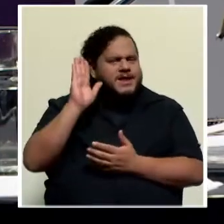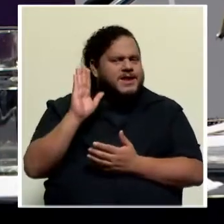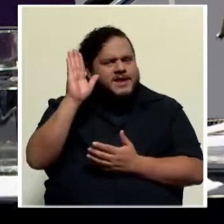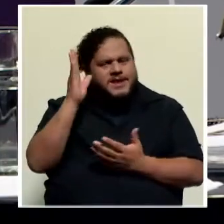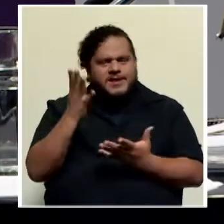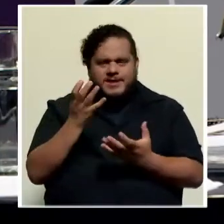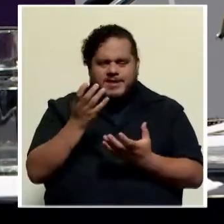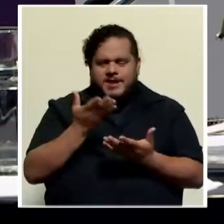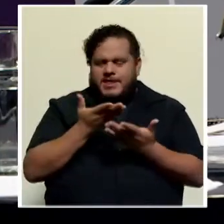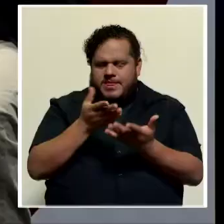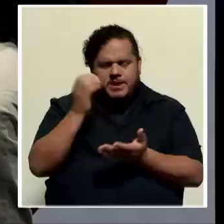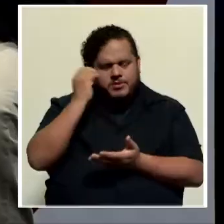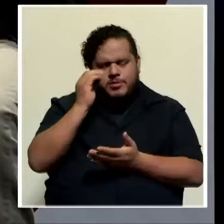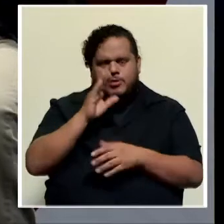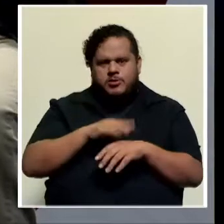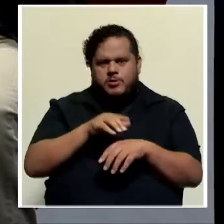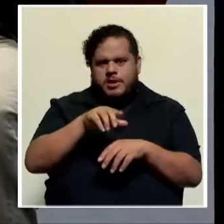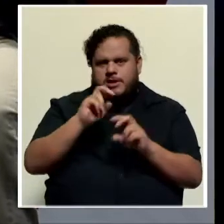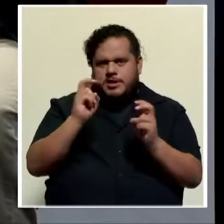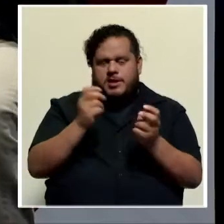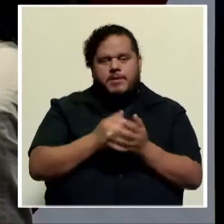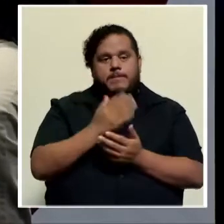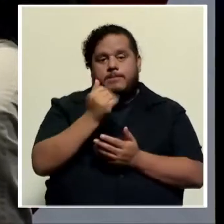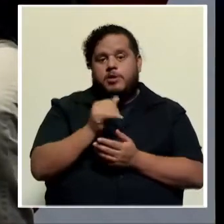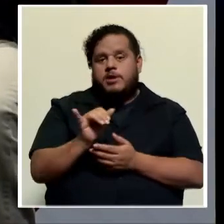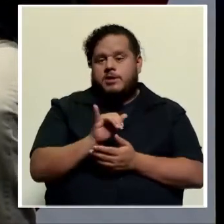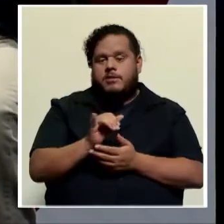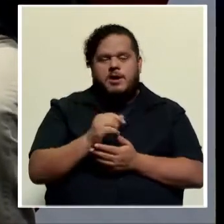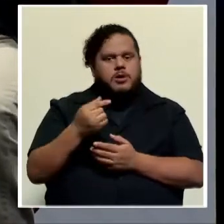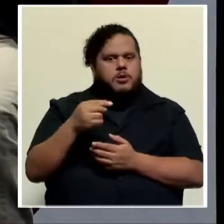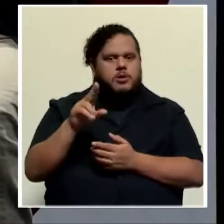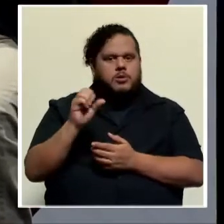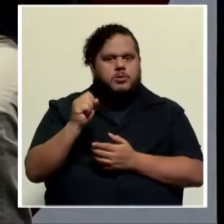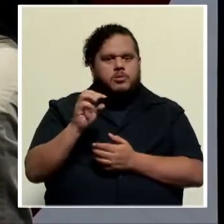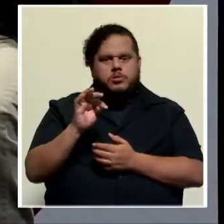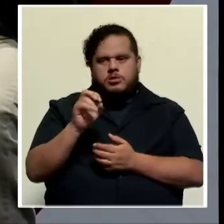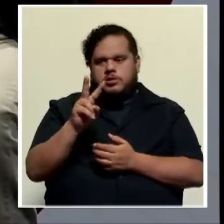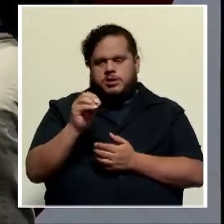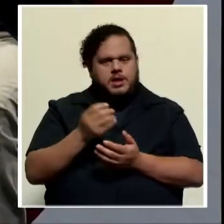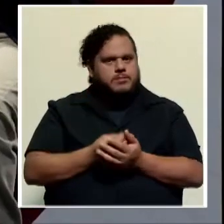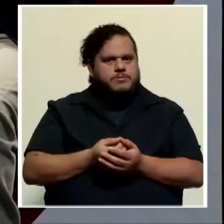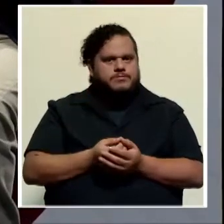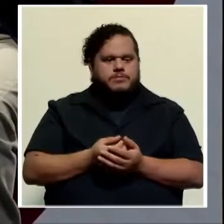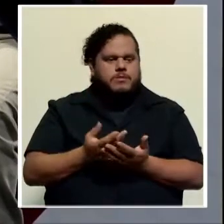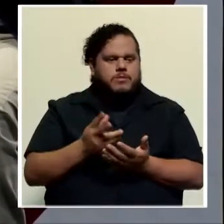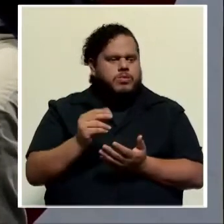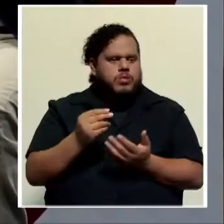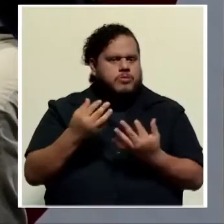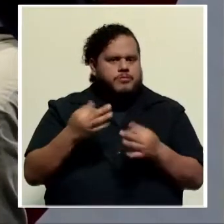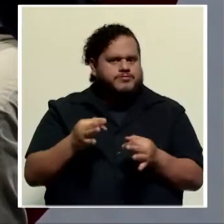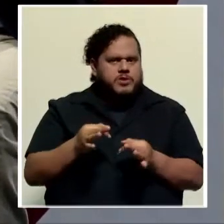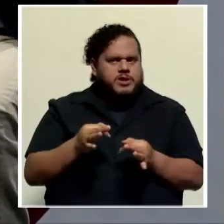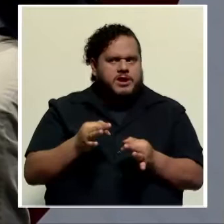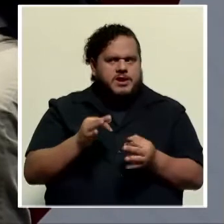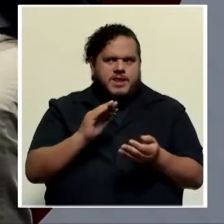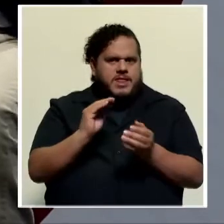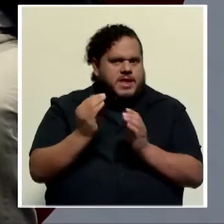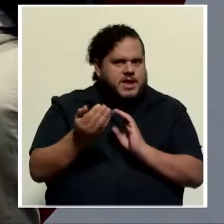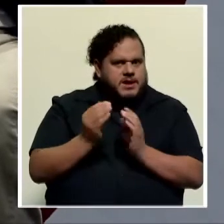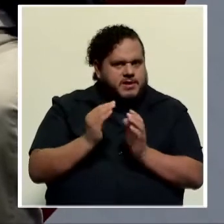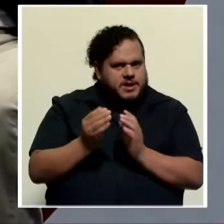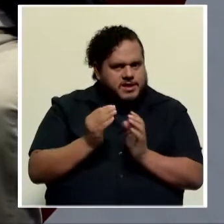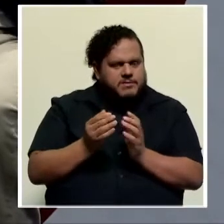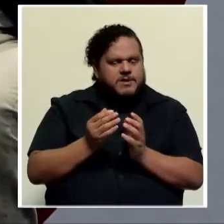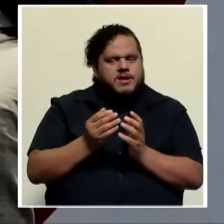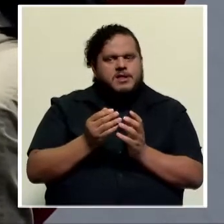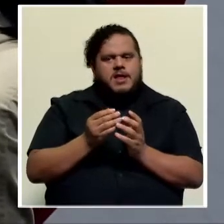su opinión sobre este tema. Es que además, Gustavo, no se trata de que relativiza el candidato